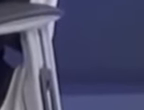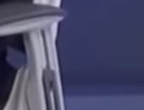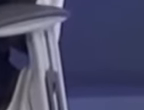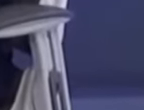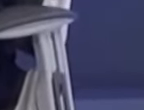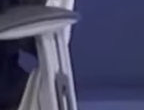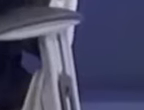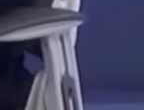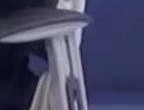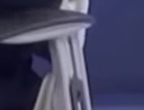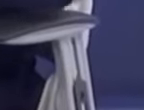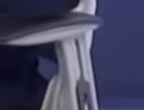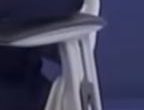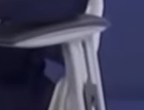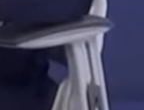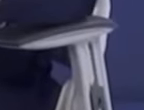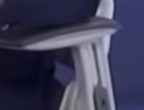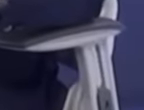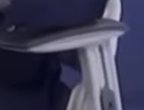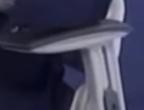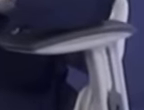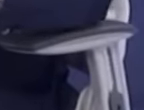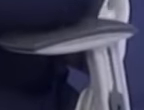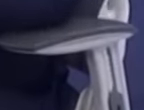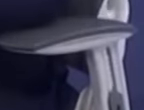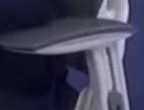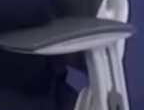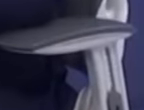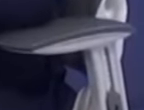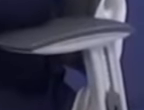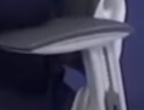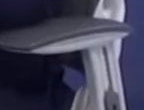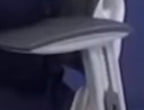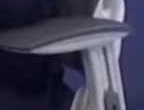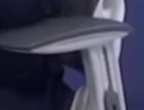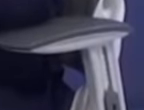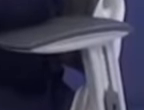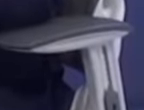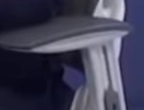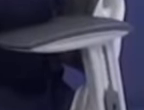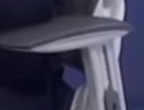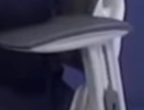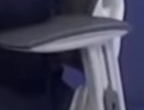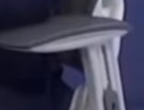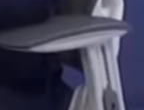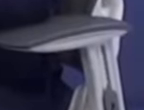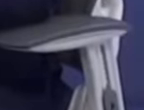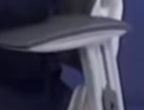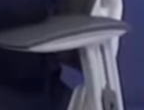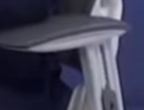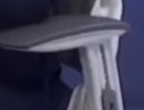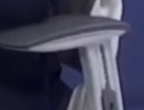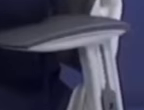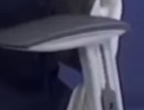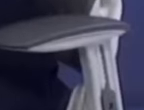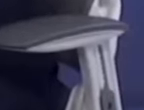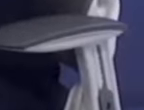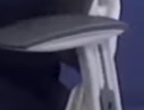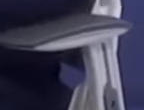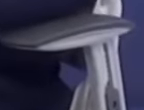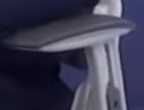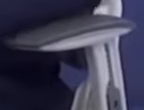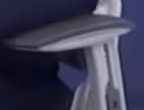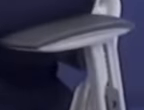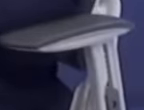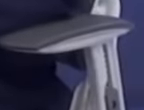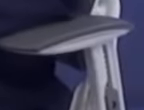muy pegado al guión, vi a Clara muy pegada al guión, a Czertoryski lo vi un poco más suelto. Un poco más suelto. Pero es el que menos